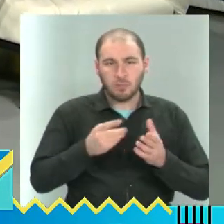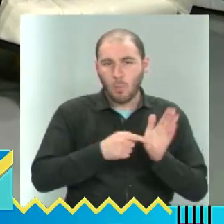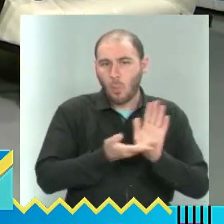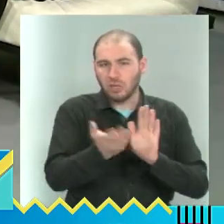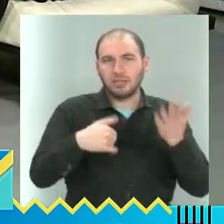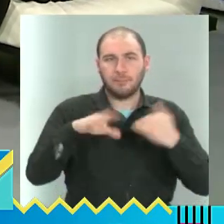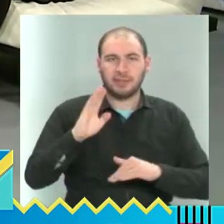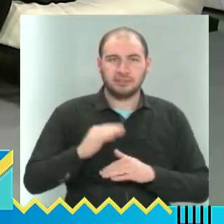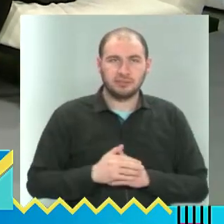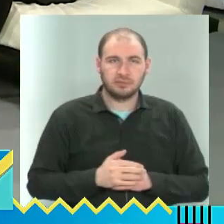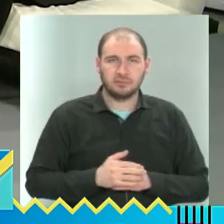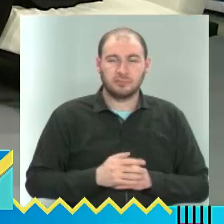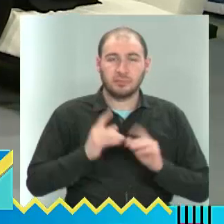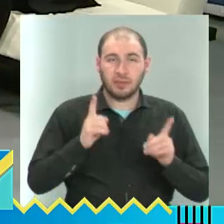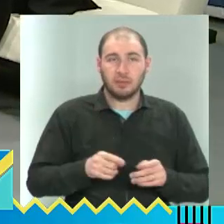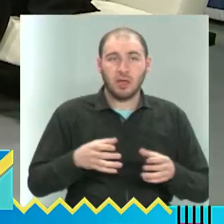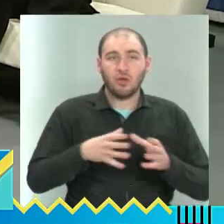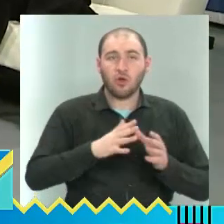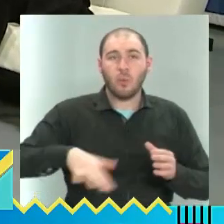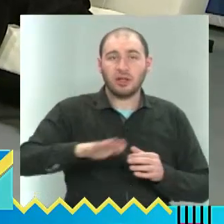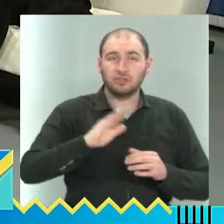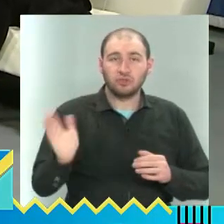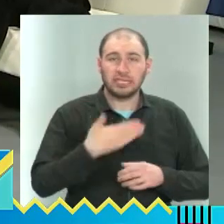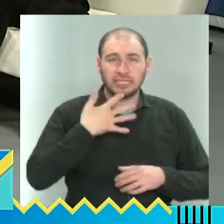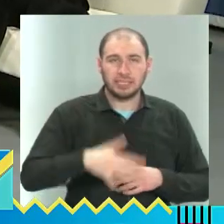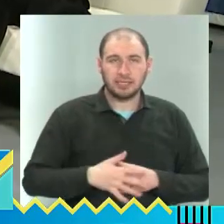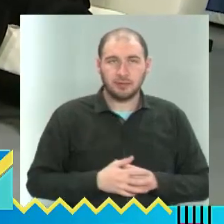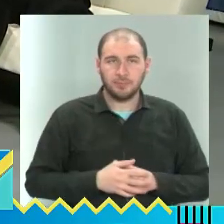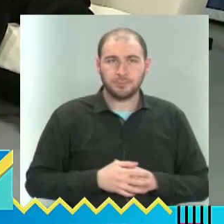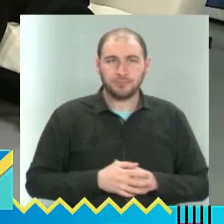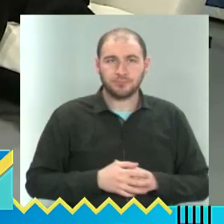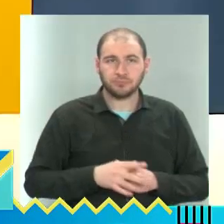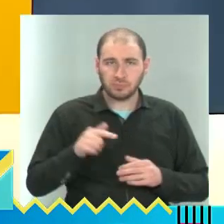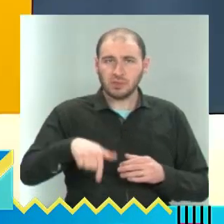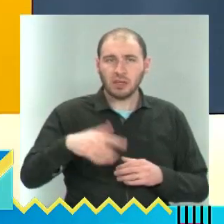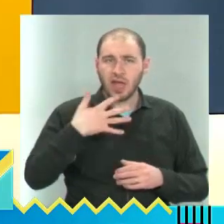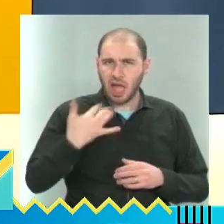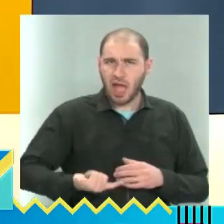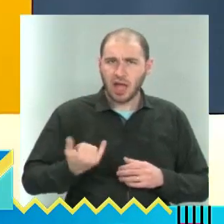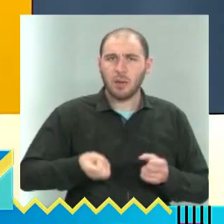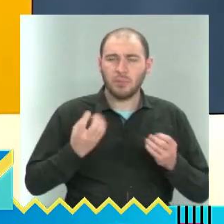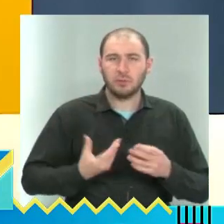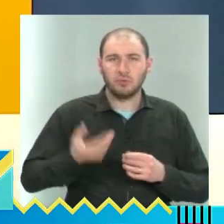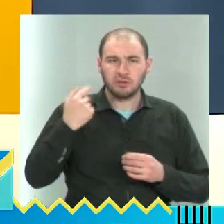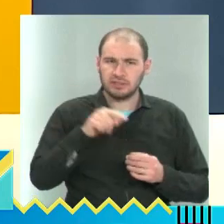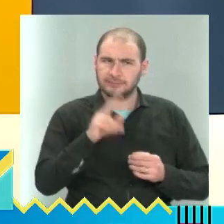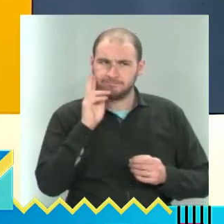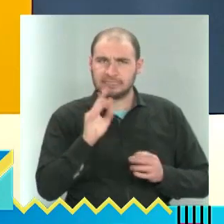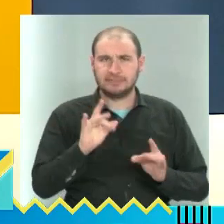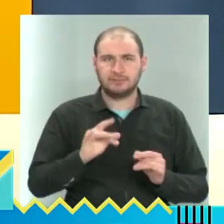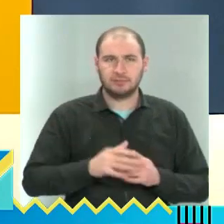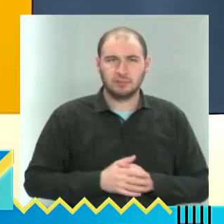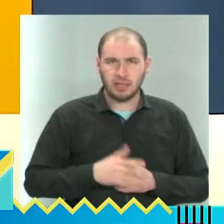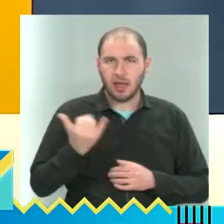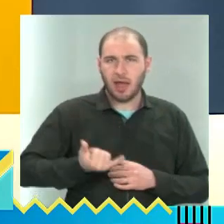visible y de cierta forma toda la comunidad pueda entender que existe, porque muchas veces también cuesta verlo, entonces